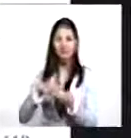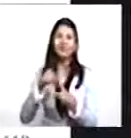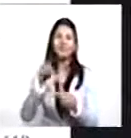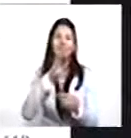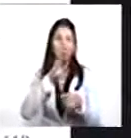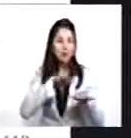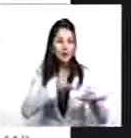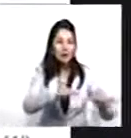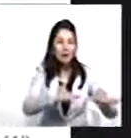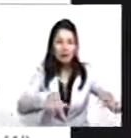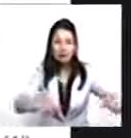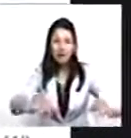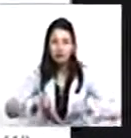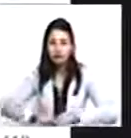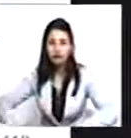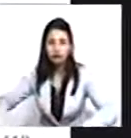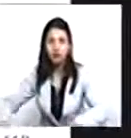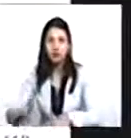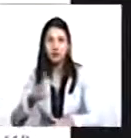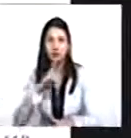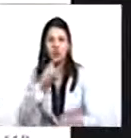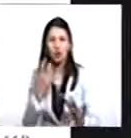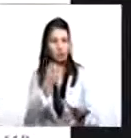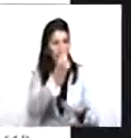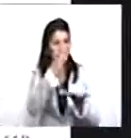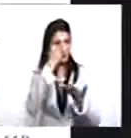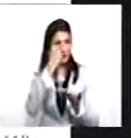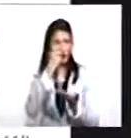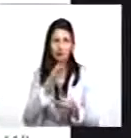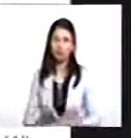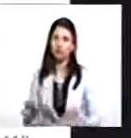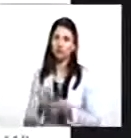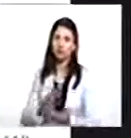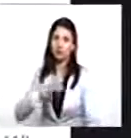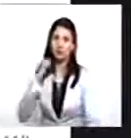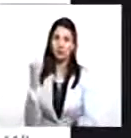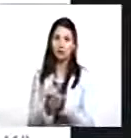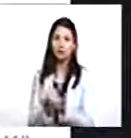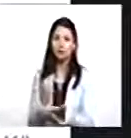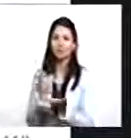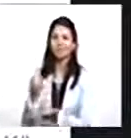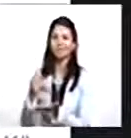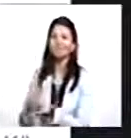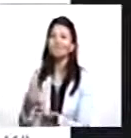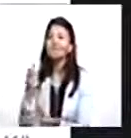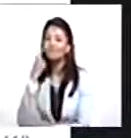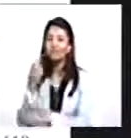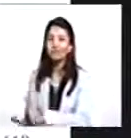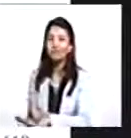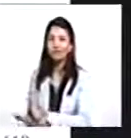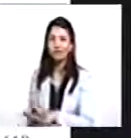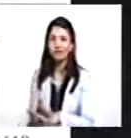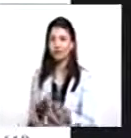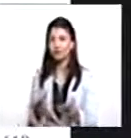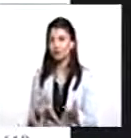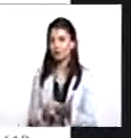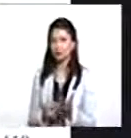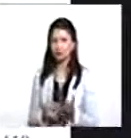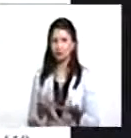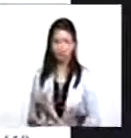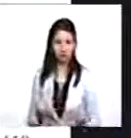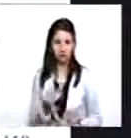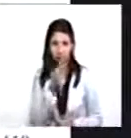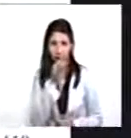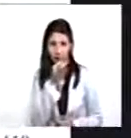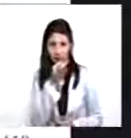distribuidores estarían obligados a ejecutar las inversiones que lleguen a ser aprobadas en el momento de la fijación de tarifas. Eso no hay hoy,